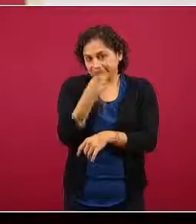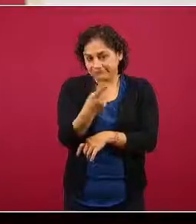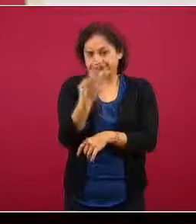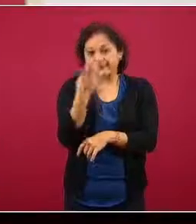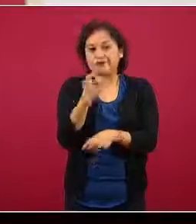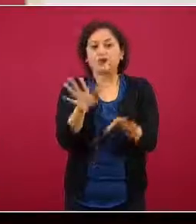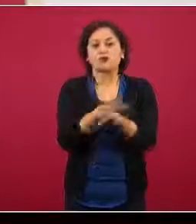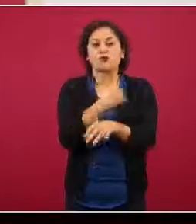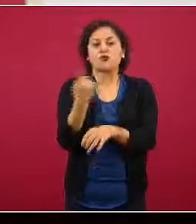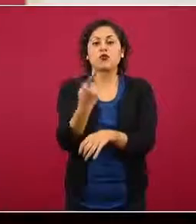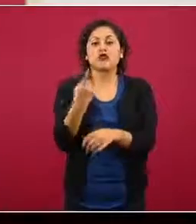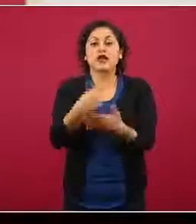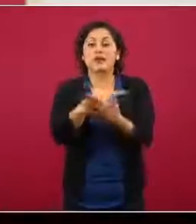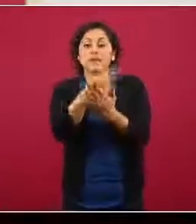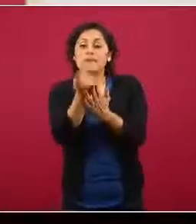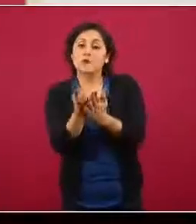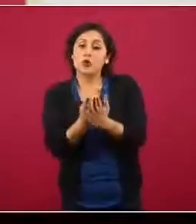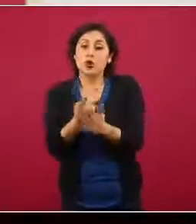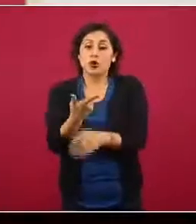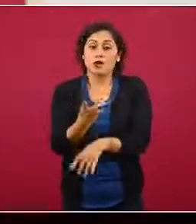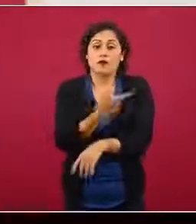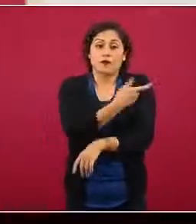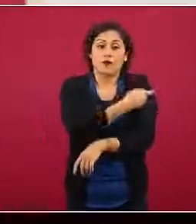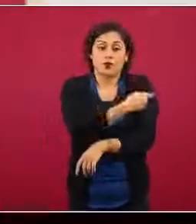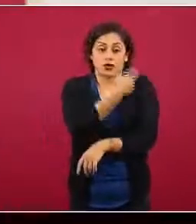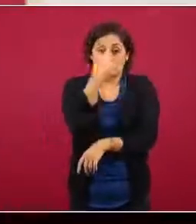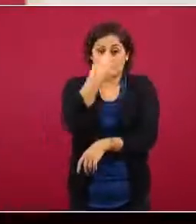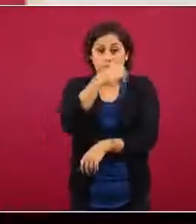programa de vacunación universal, por ejemplo,